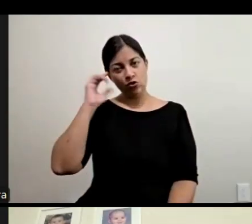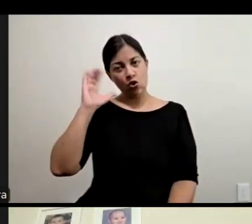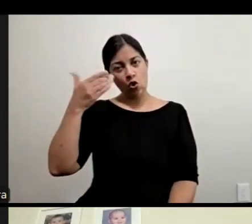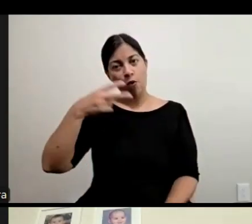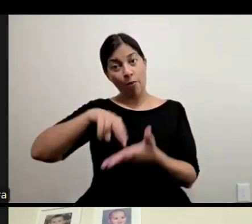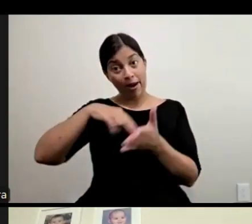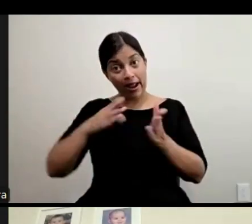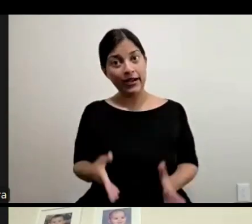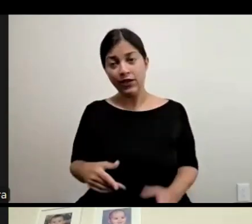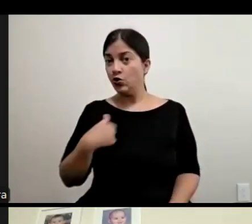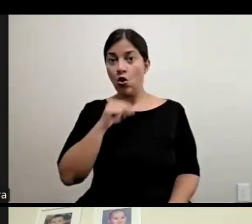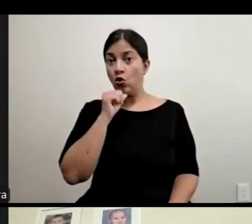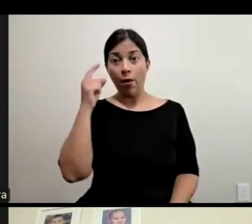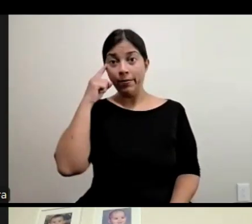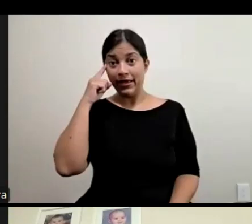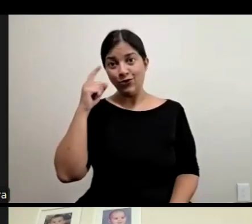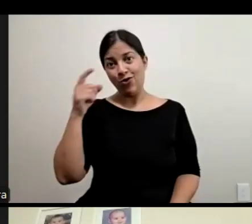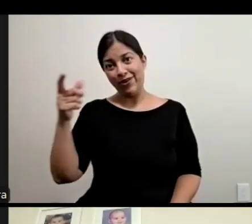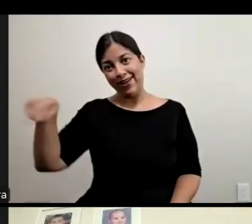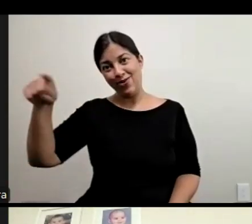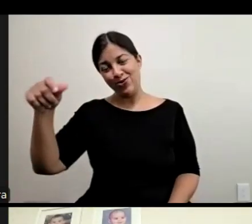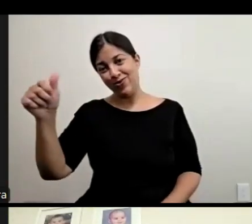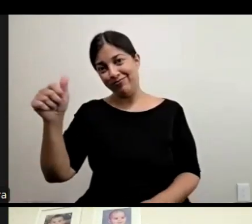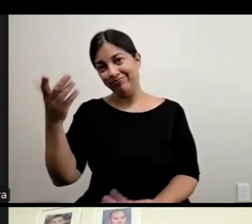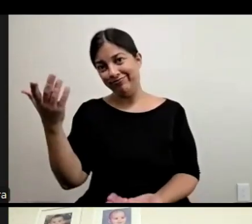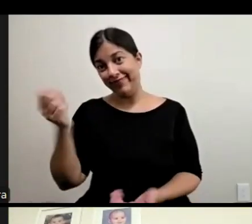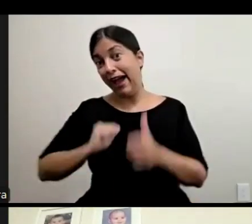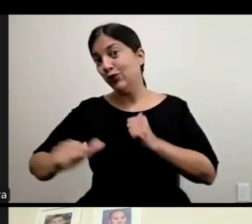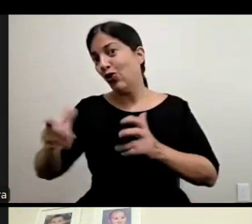pensando que son actores, ¿no? Entonces, pues